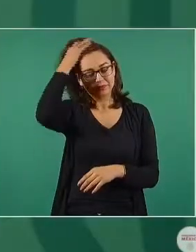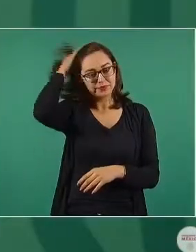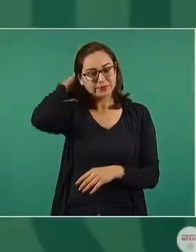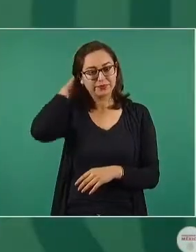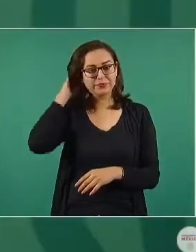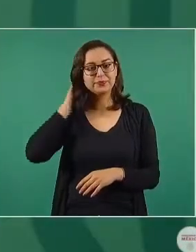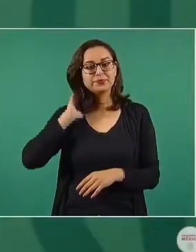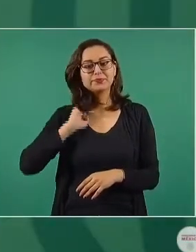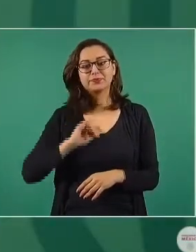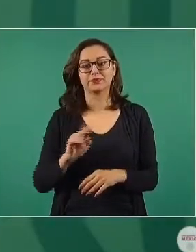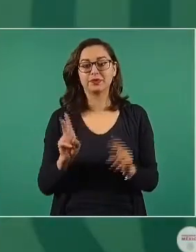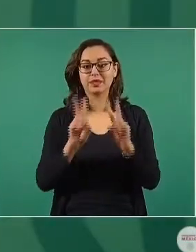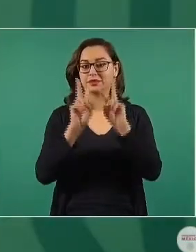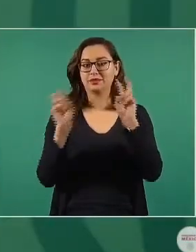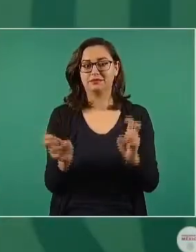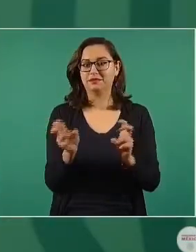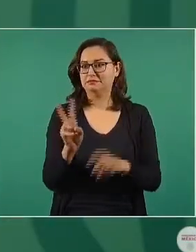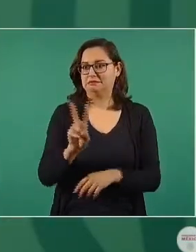únicos